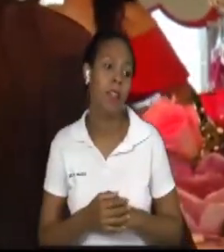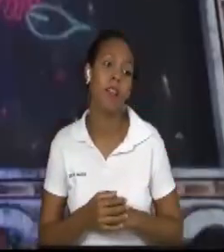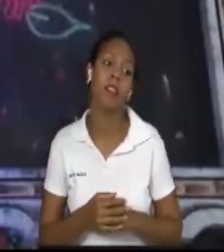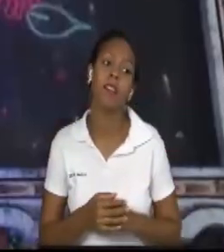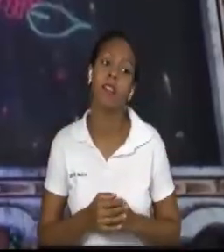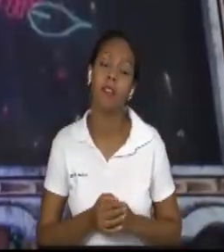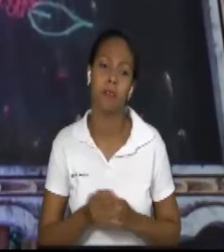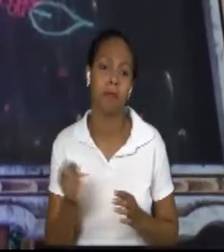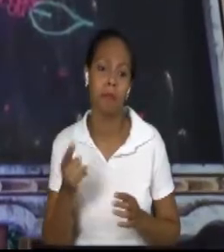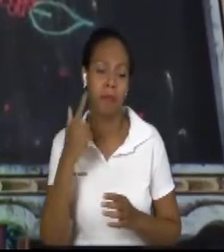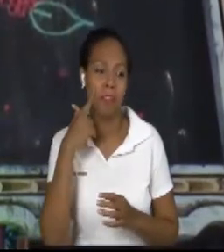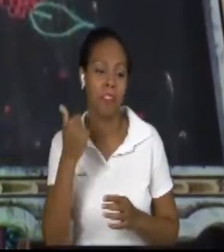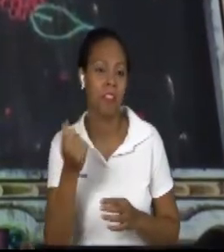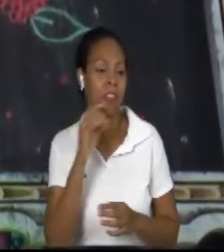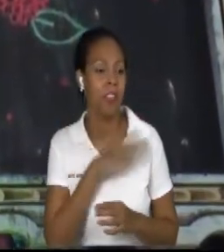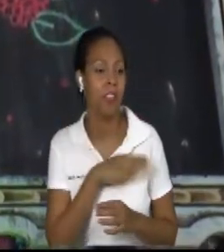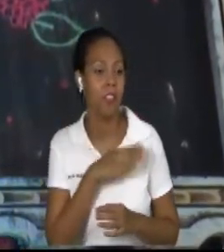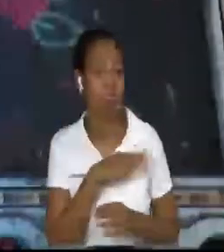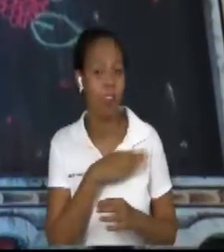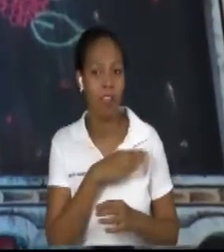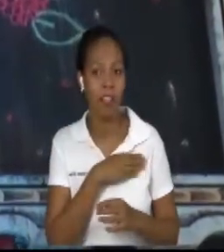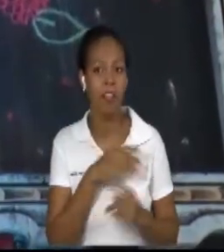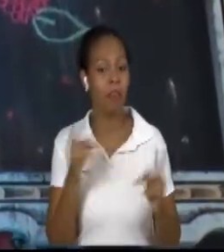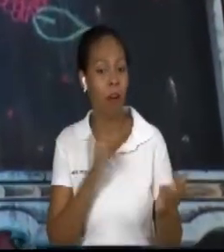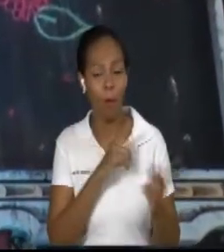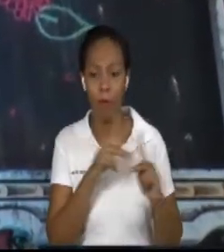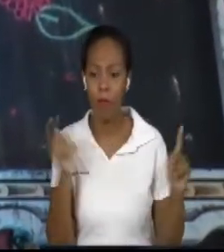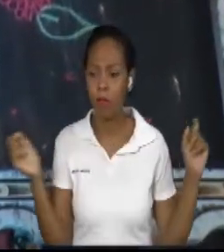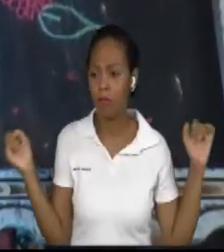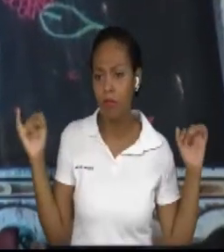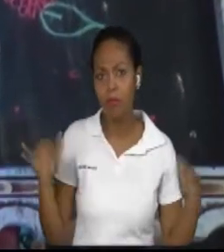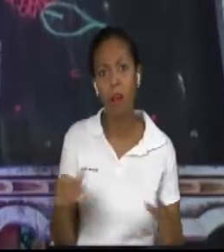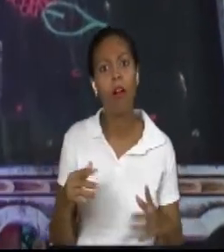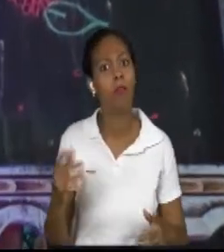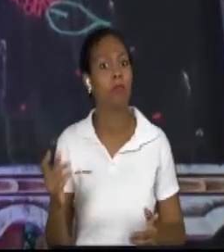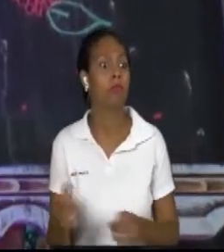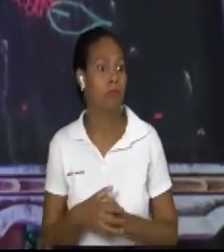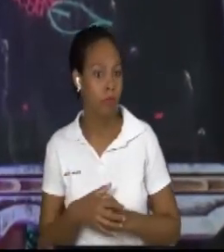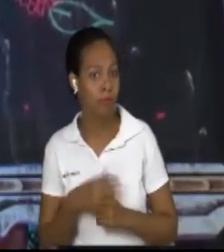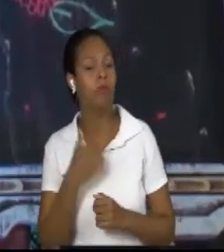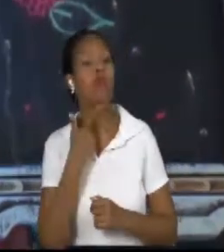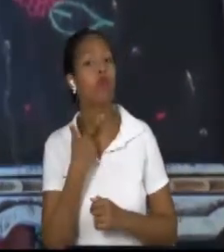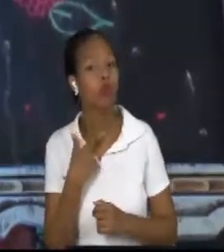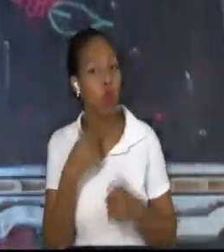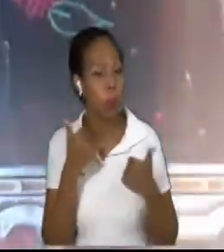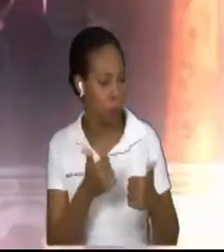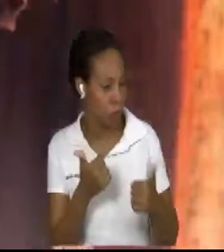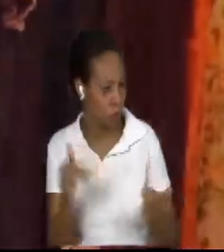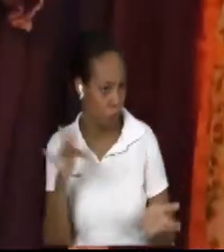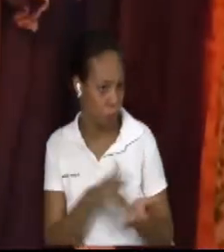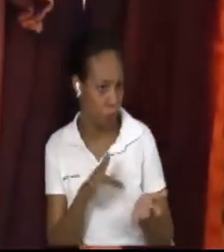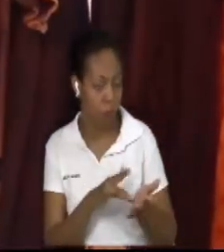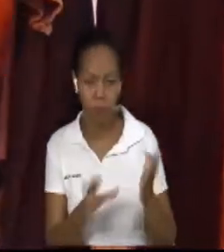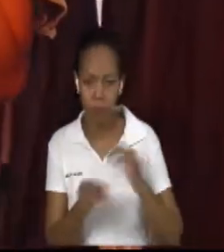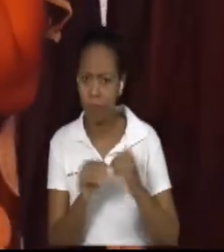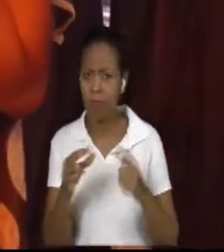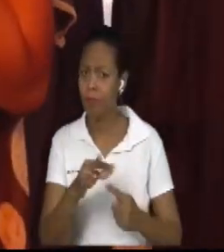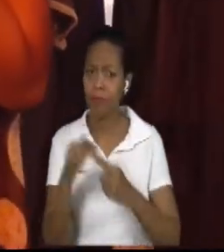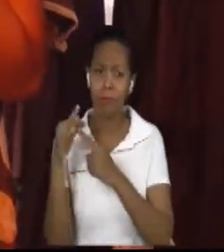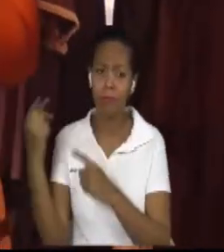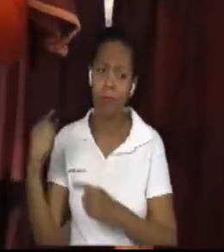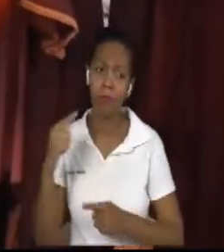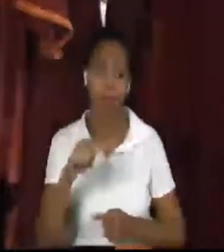Ha sido una feria con una acogida fenomenal, la gente ha respondido de una manera muy buena, y lo más importante es que